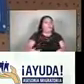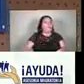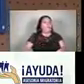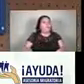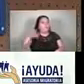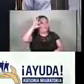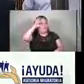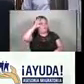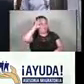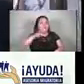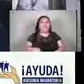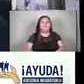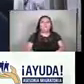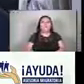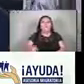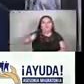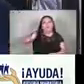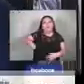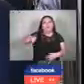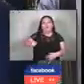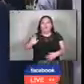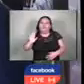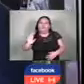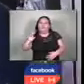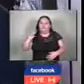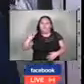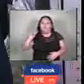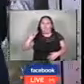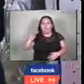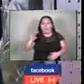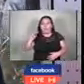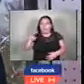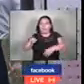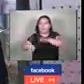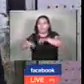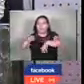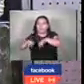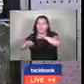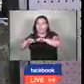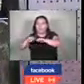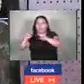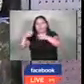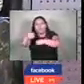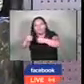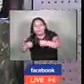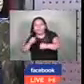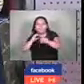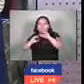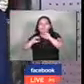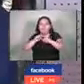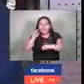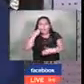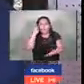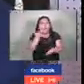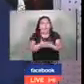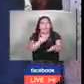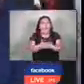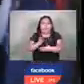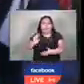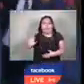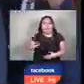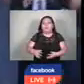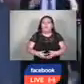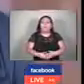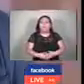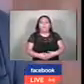Mauricio Funes. El abogado de David Rivas, exsecretario de Comunicaciones, dice que cuenta con las pruebas para demostrar la inocencia de su